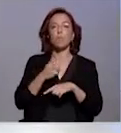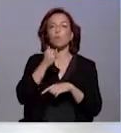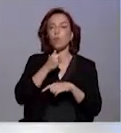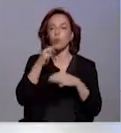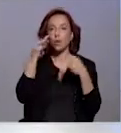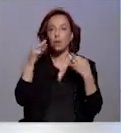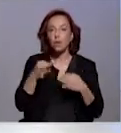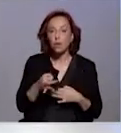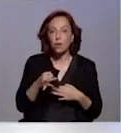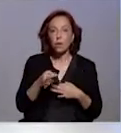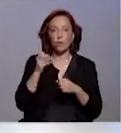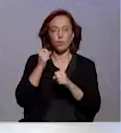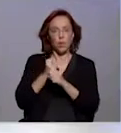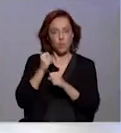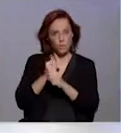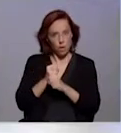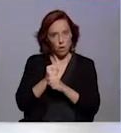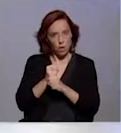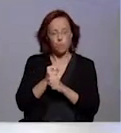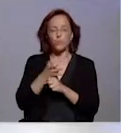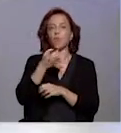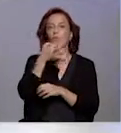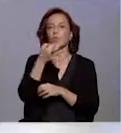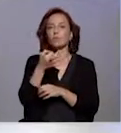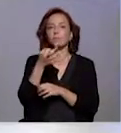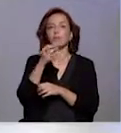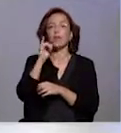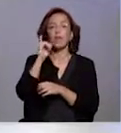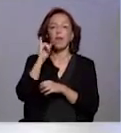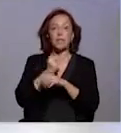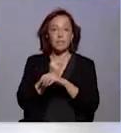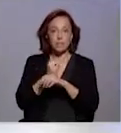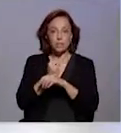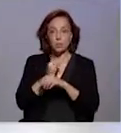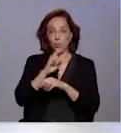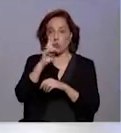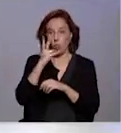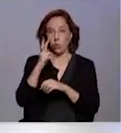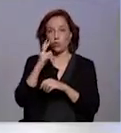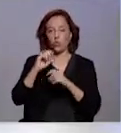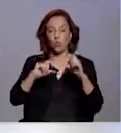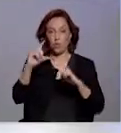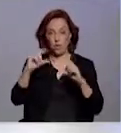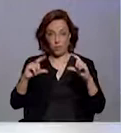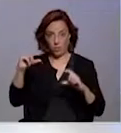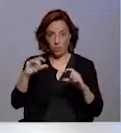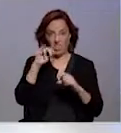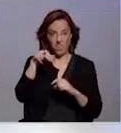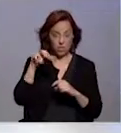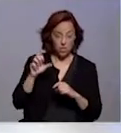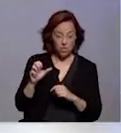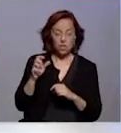digamos del empleo en el uruguay los da el instituto nacional de estadística y entre ellos el dato más relevante para nosotros hoy es